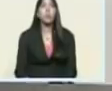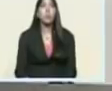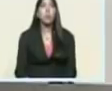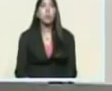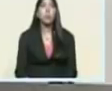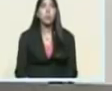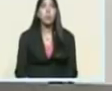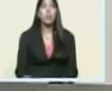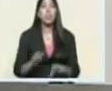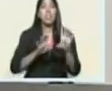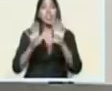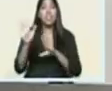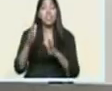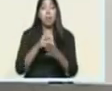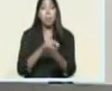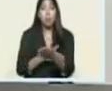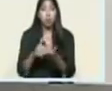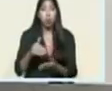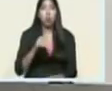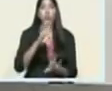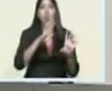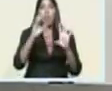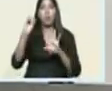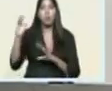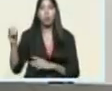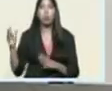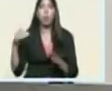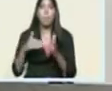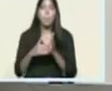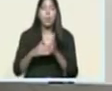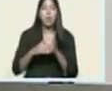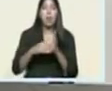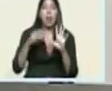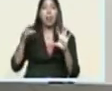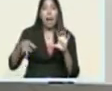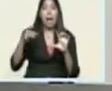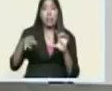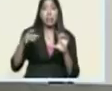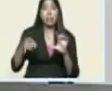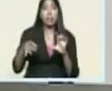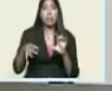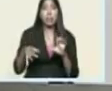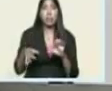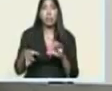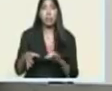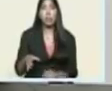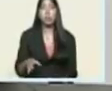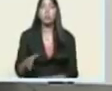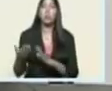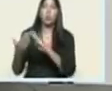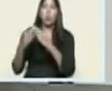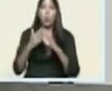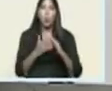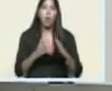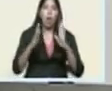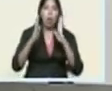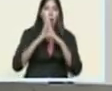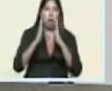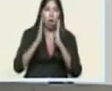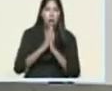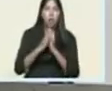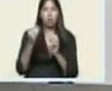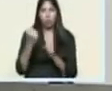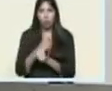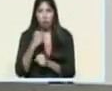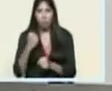15.300.000 carnetizados del carné de la patria integralmente en su hogar, en su comunidad, en su centro de